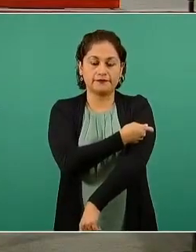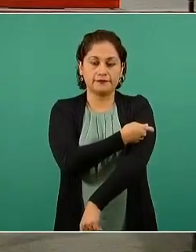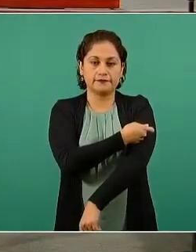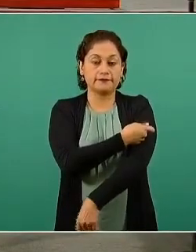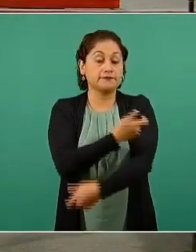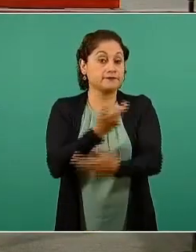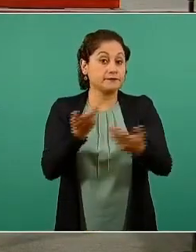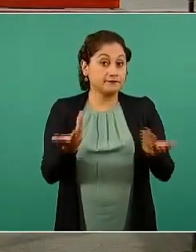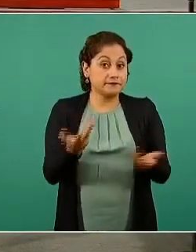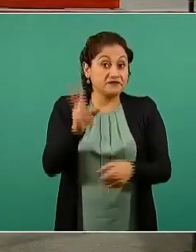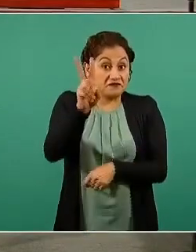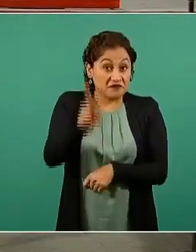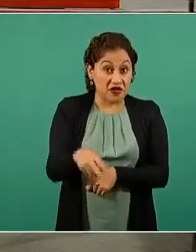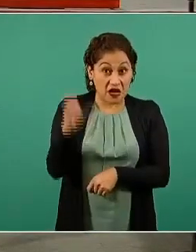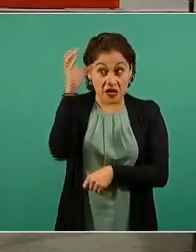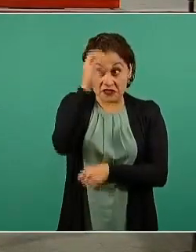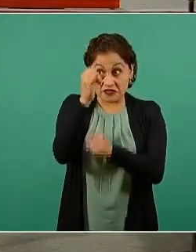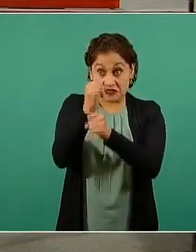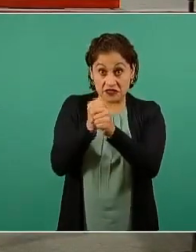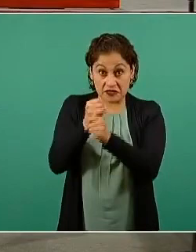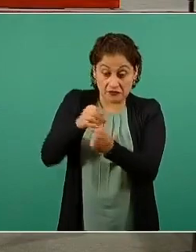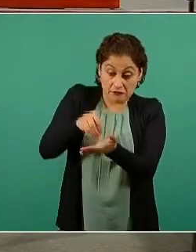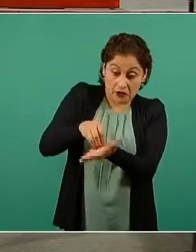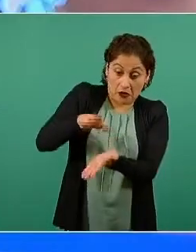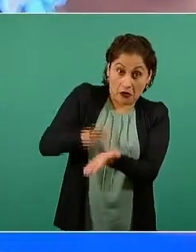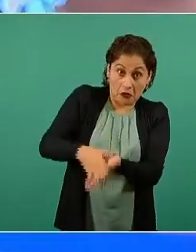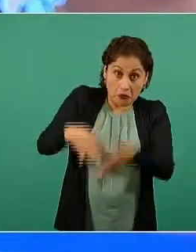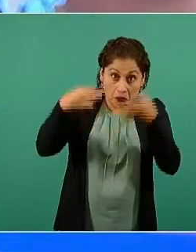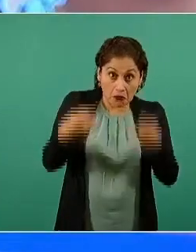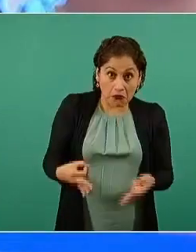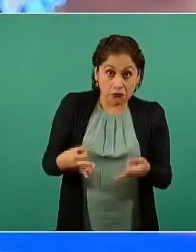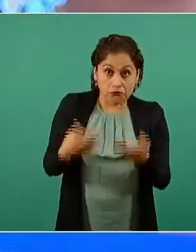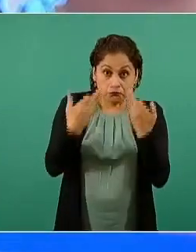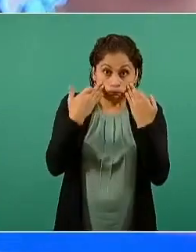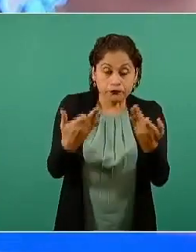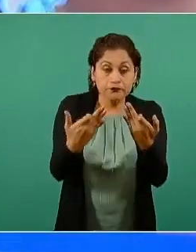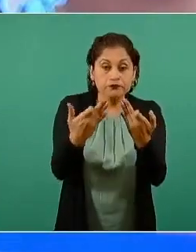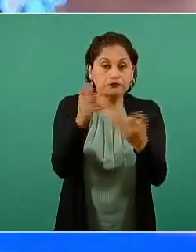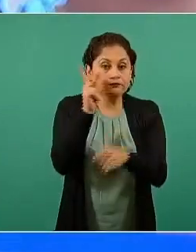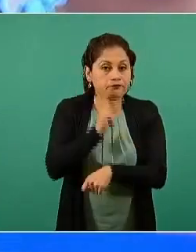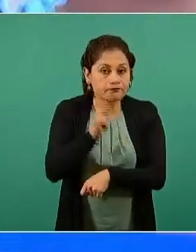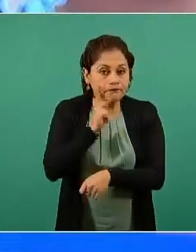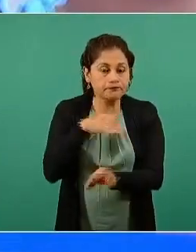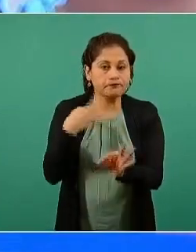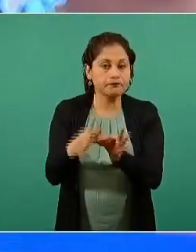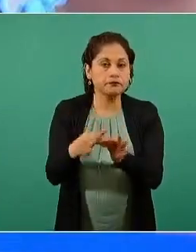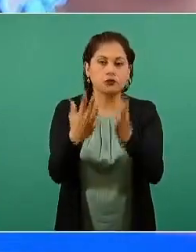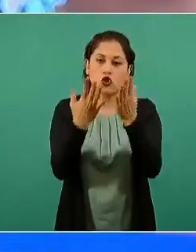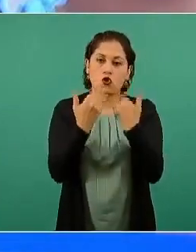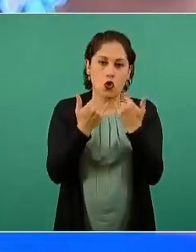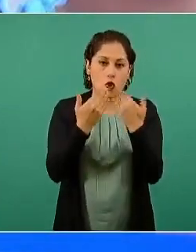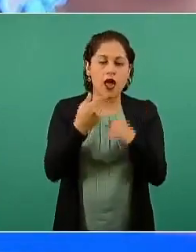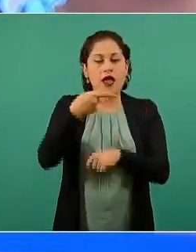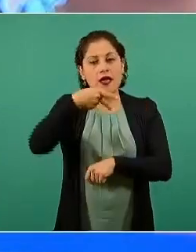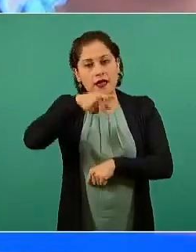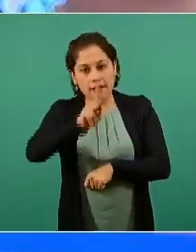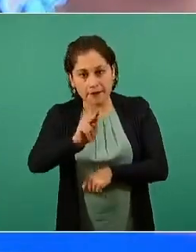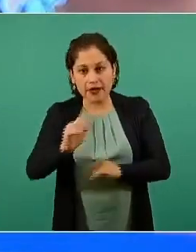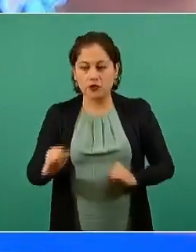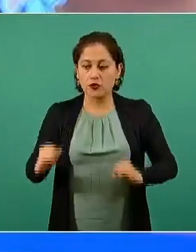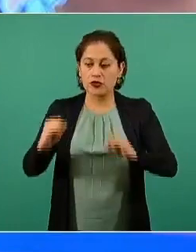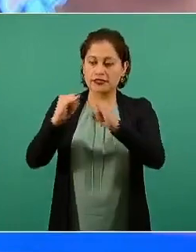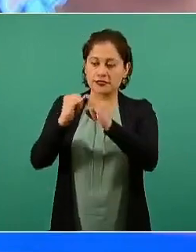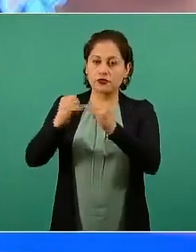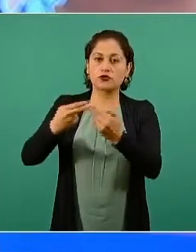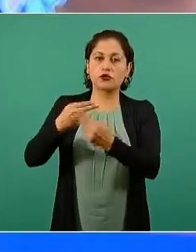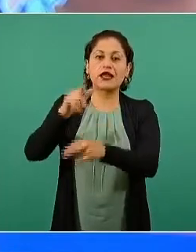No existe evidencia científica publicada que demuestre esto. Ahora, lo que sí es cierto es el Instituto Nacional de Ciencias